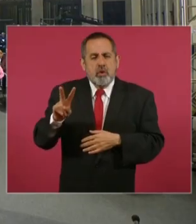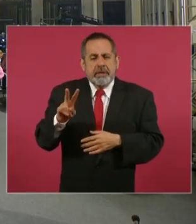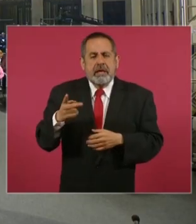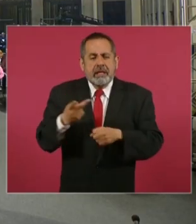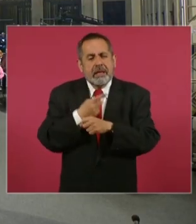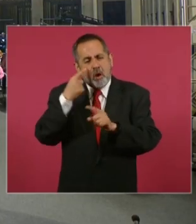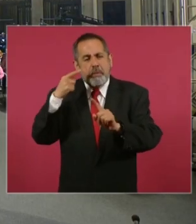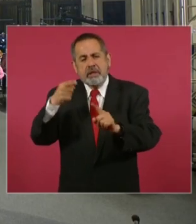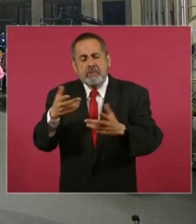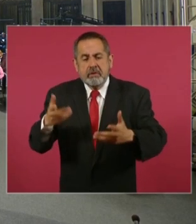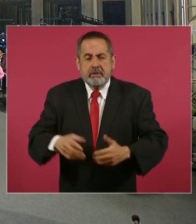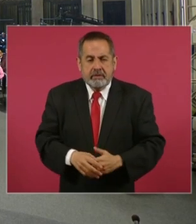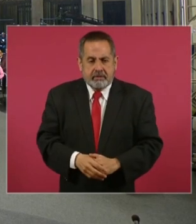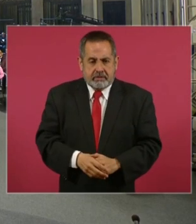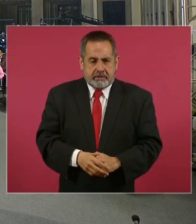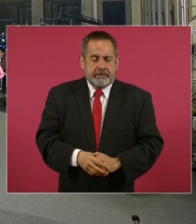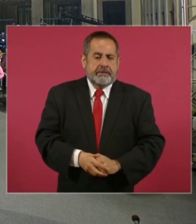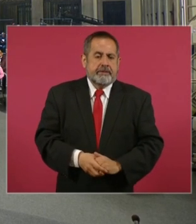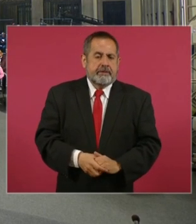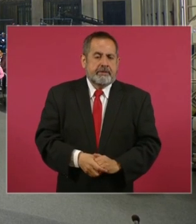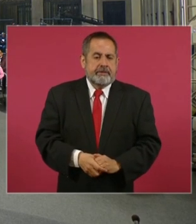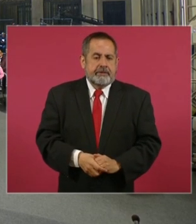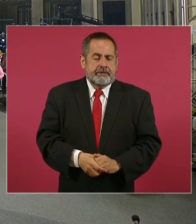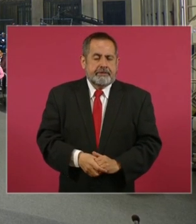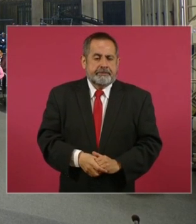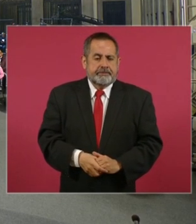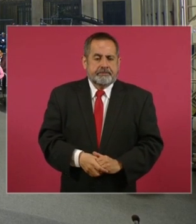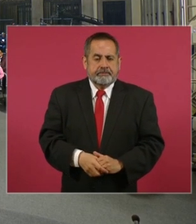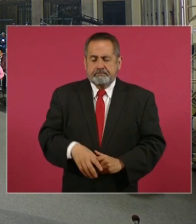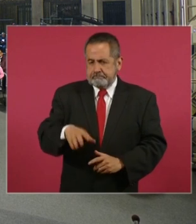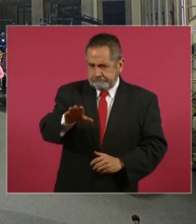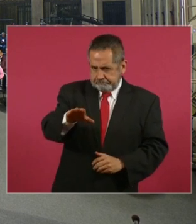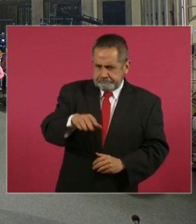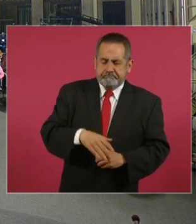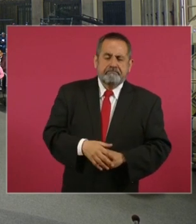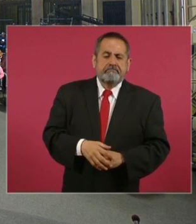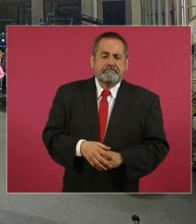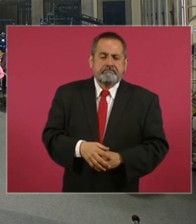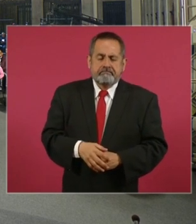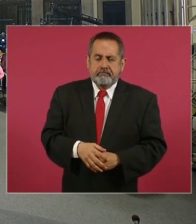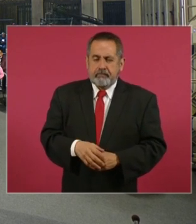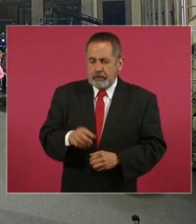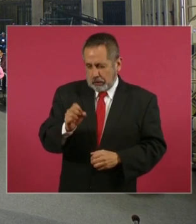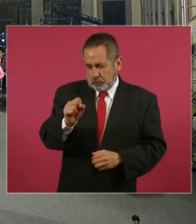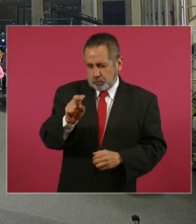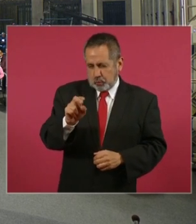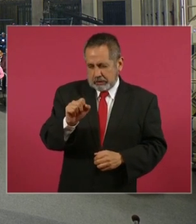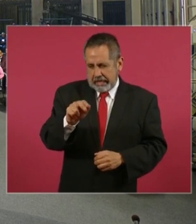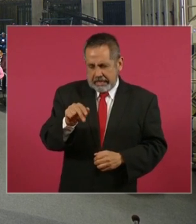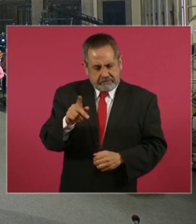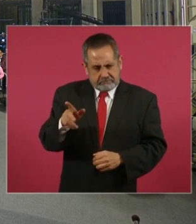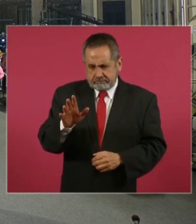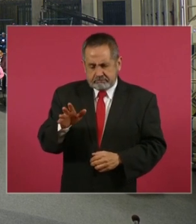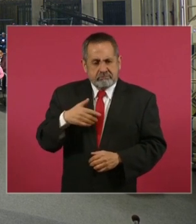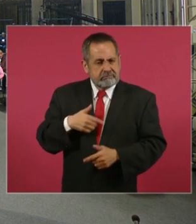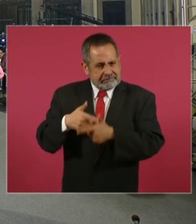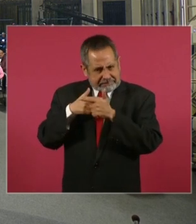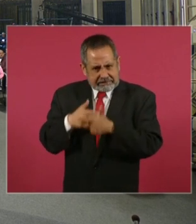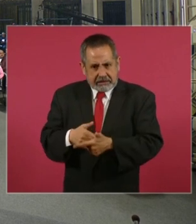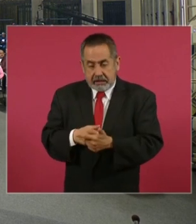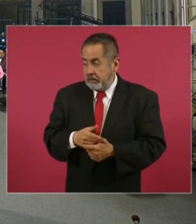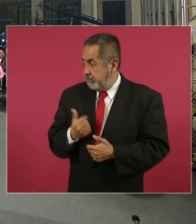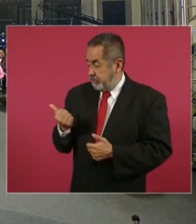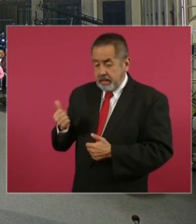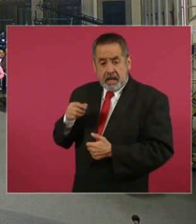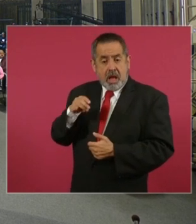Vallarta? Pues vamos a continuar, Susana. Yo creo que María Luisa